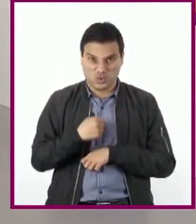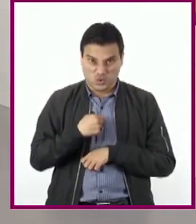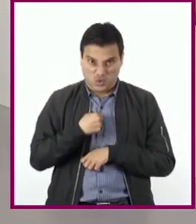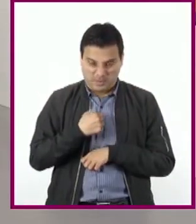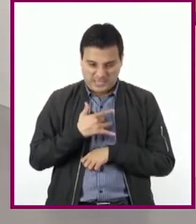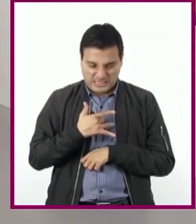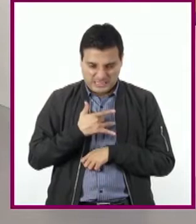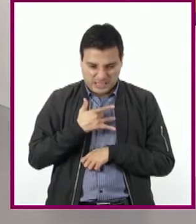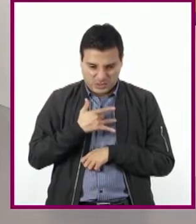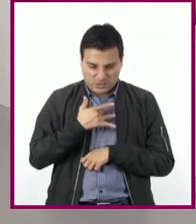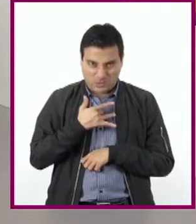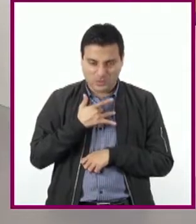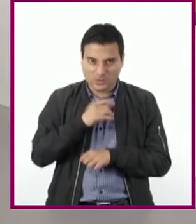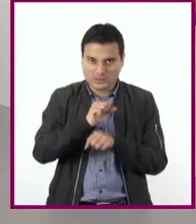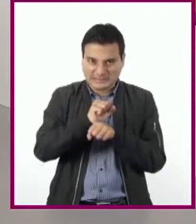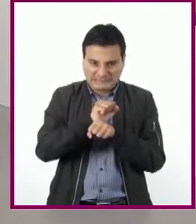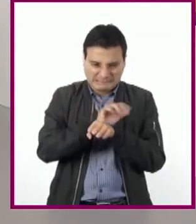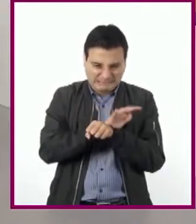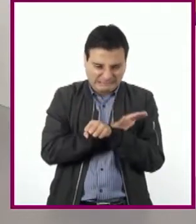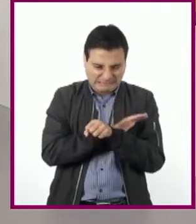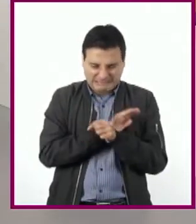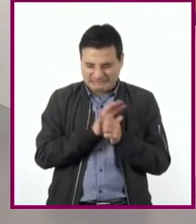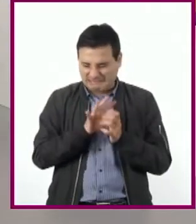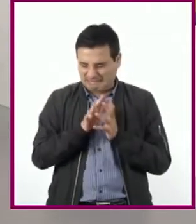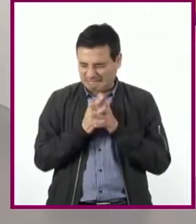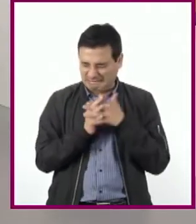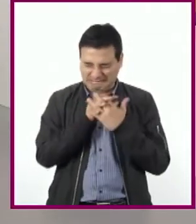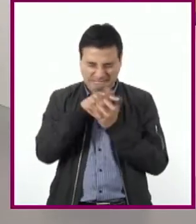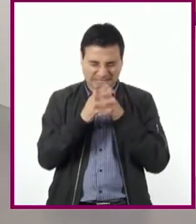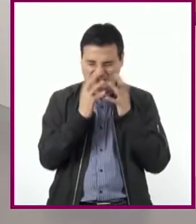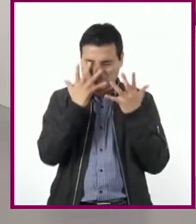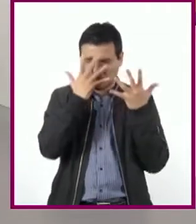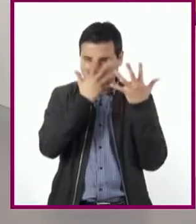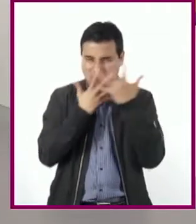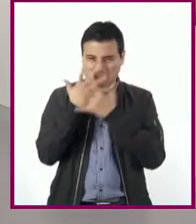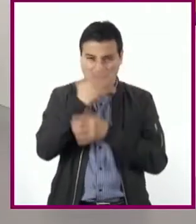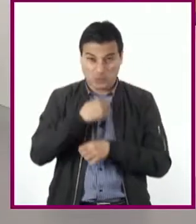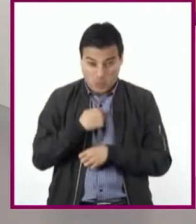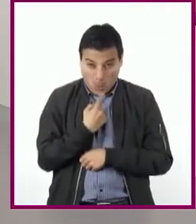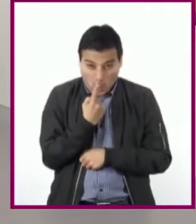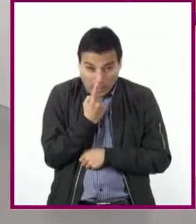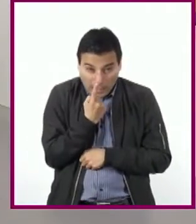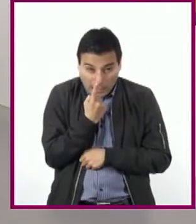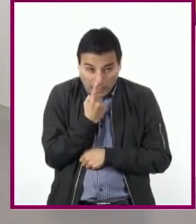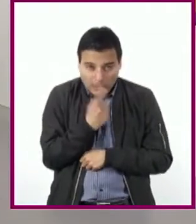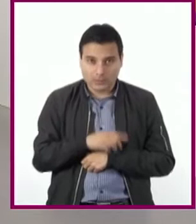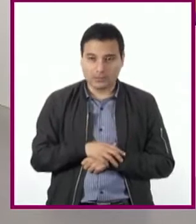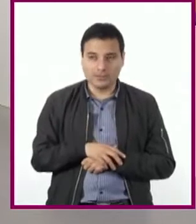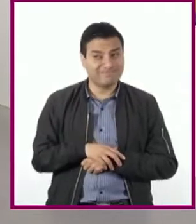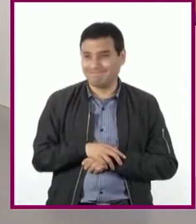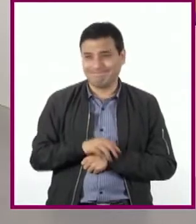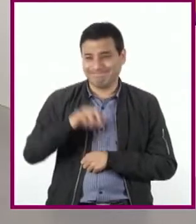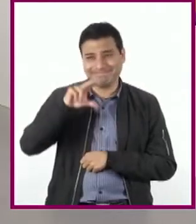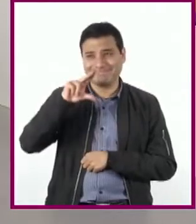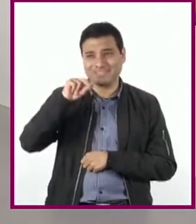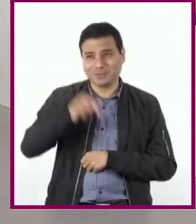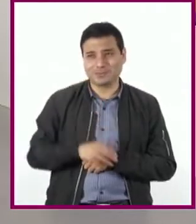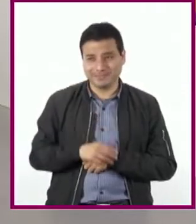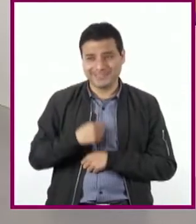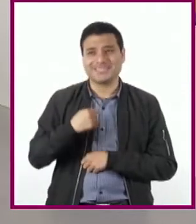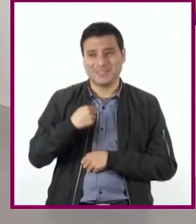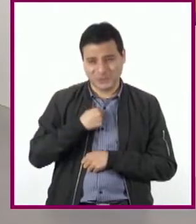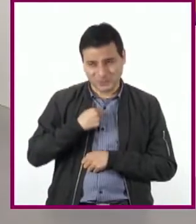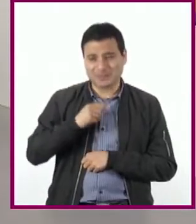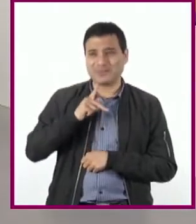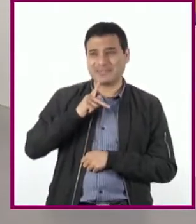sus emociones están todas disparadas. Uy, no estás sola, pues yo a veces siento como